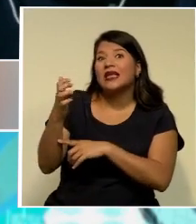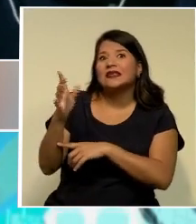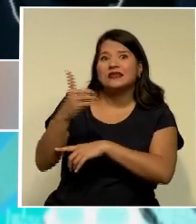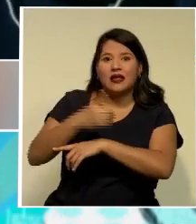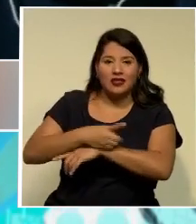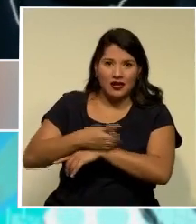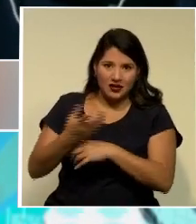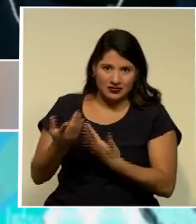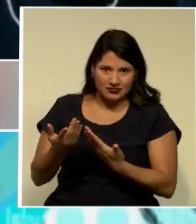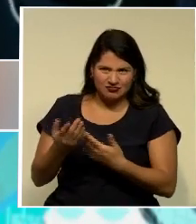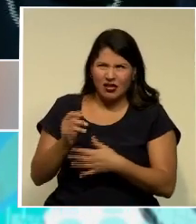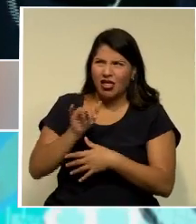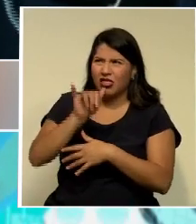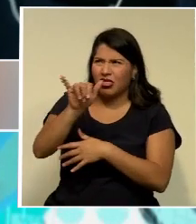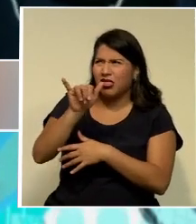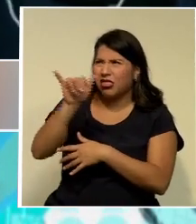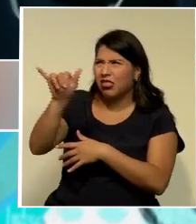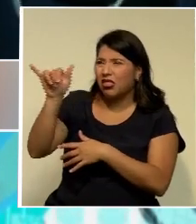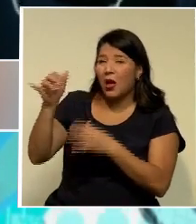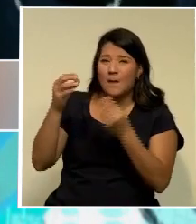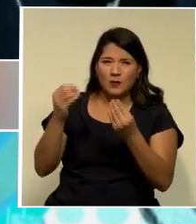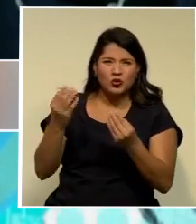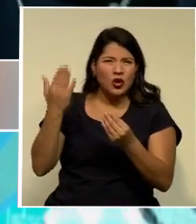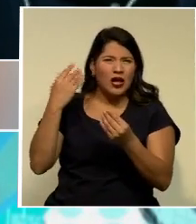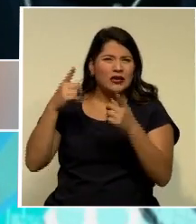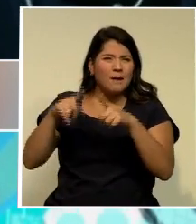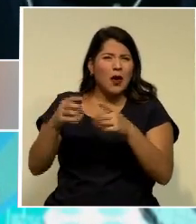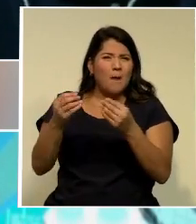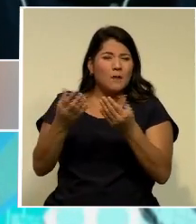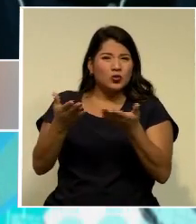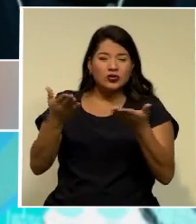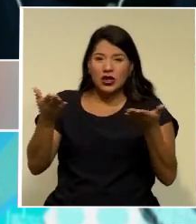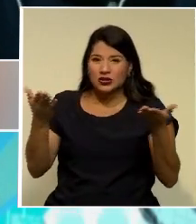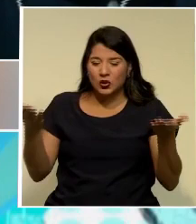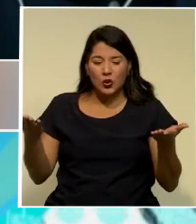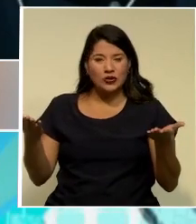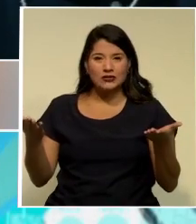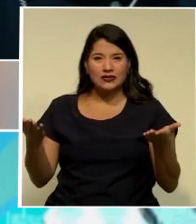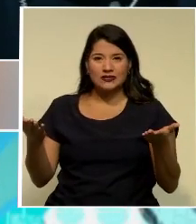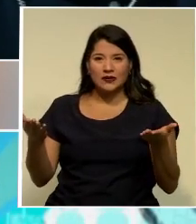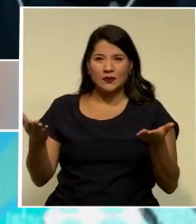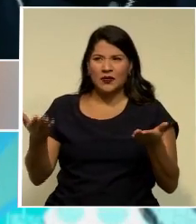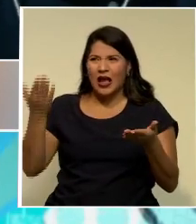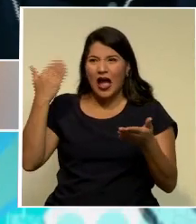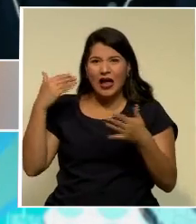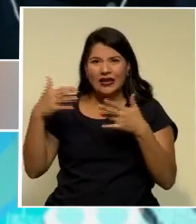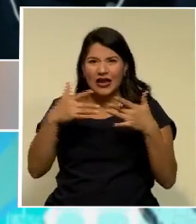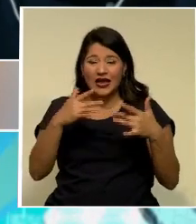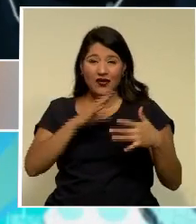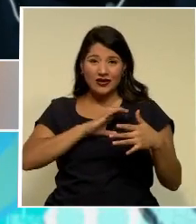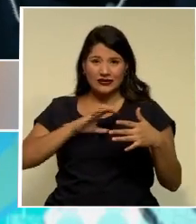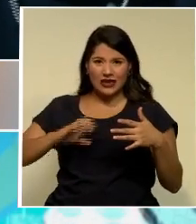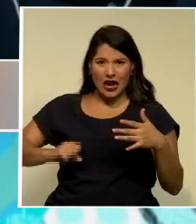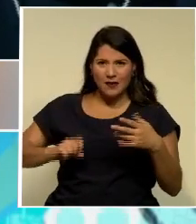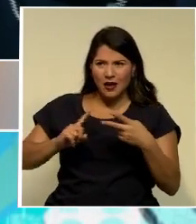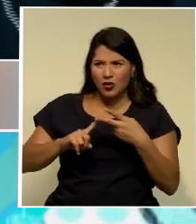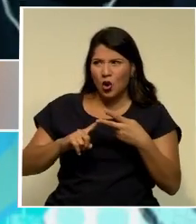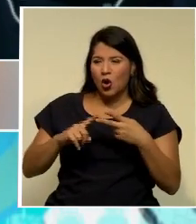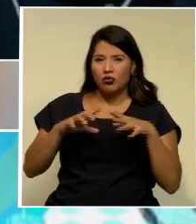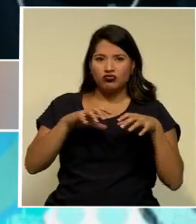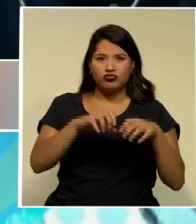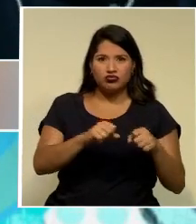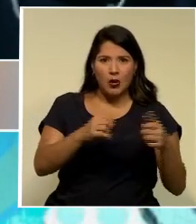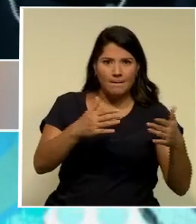porque había muchas cosas, estaban sucediendo muchas cosas, estaban los campamentos de la Contra, estaba la guerra en Salvador, invasión a Panamá, pero